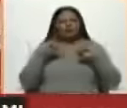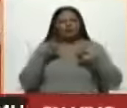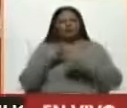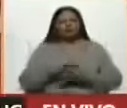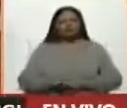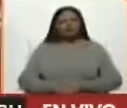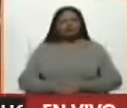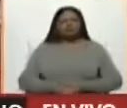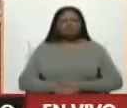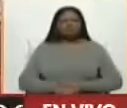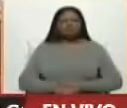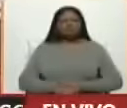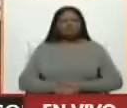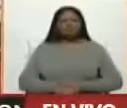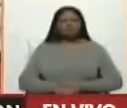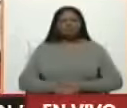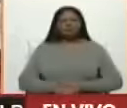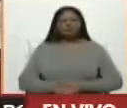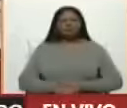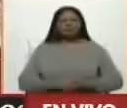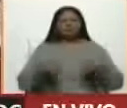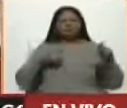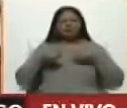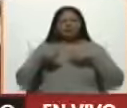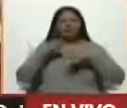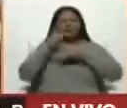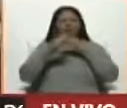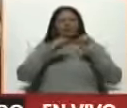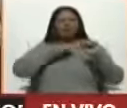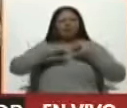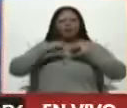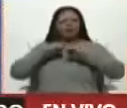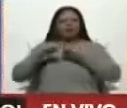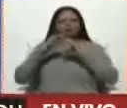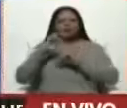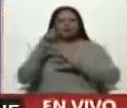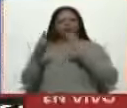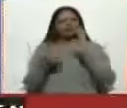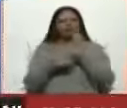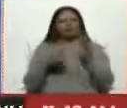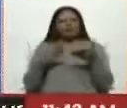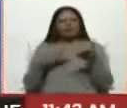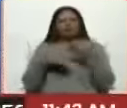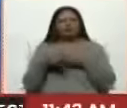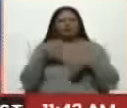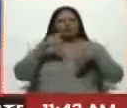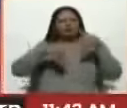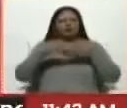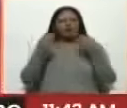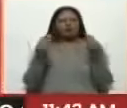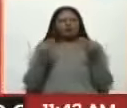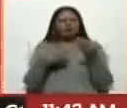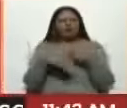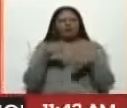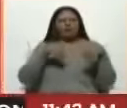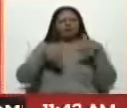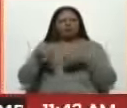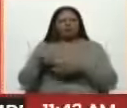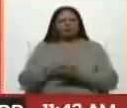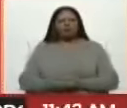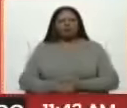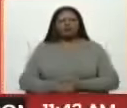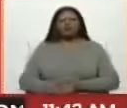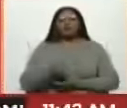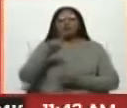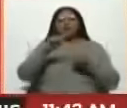preparada, preparar, hacer el plan para la movilización, cuándo vamos a votar, cómo vamos a votar. Ahora, el